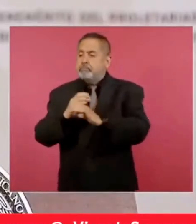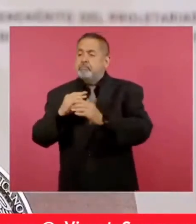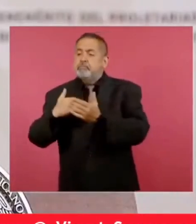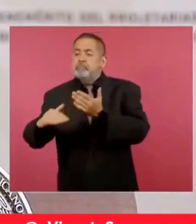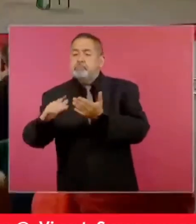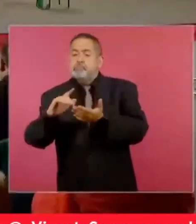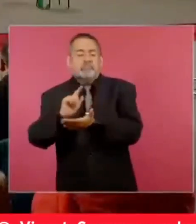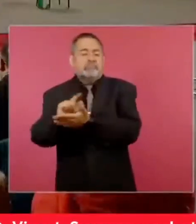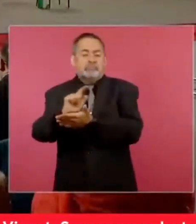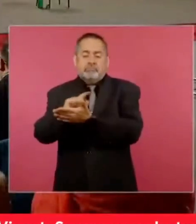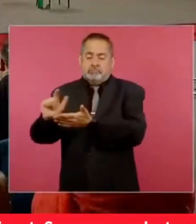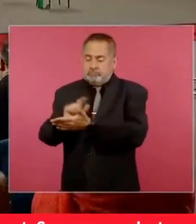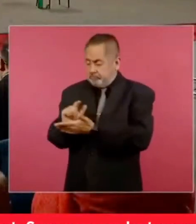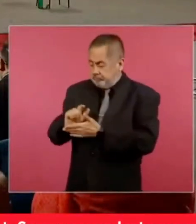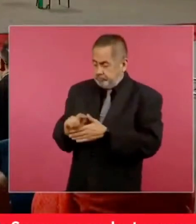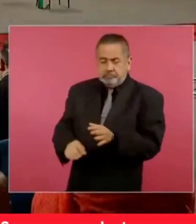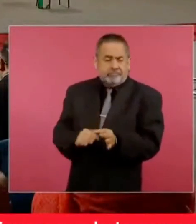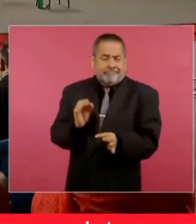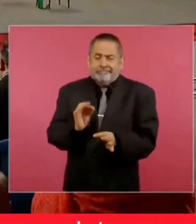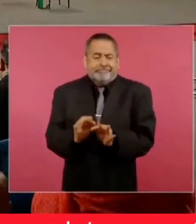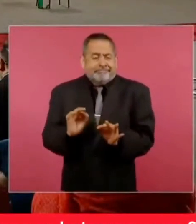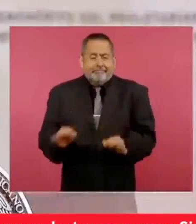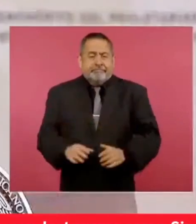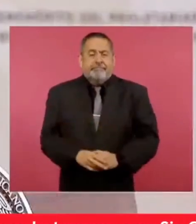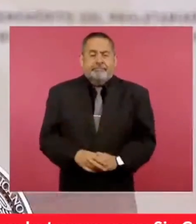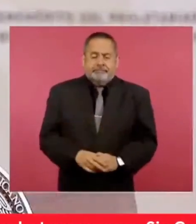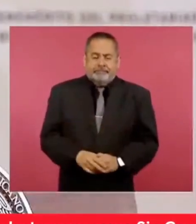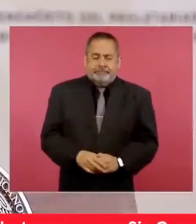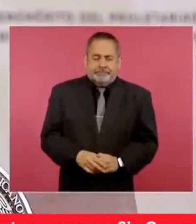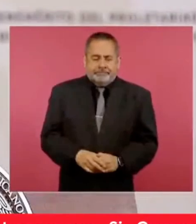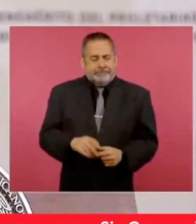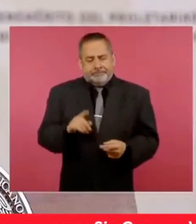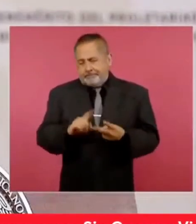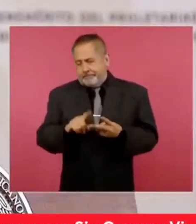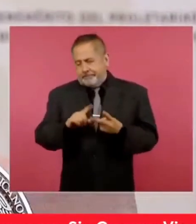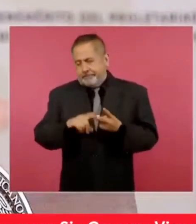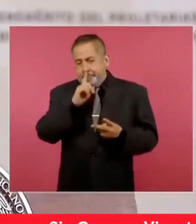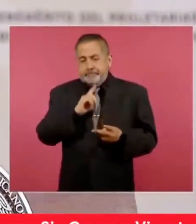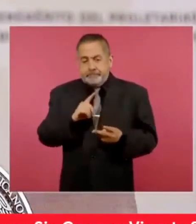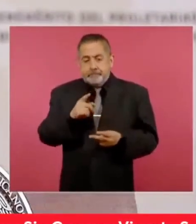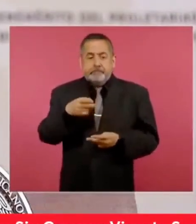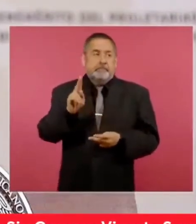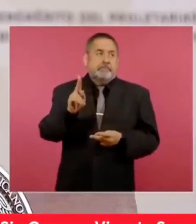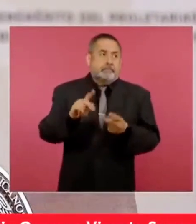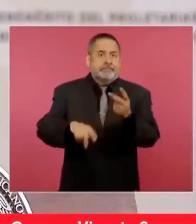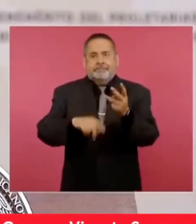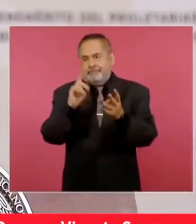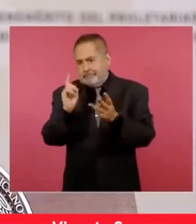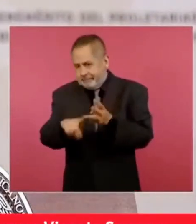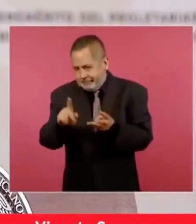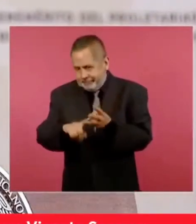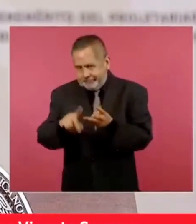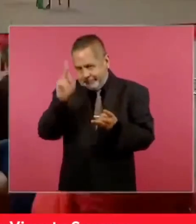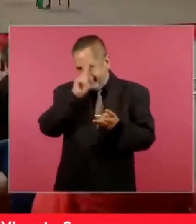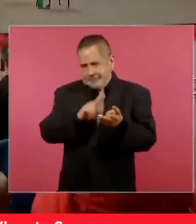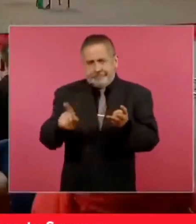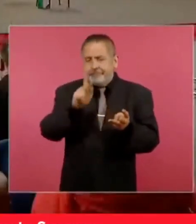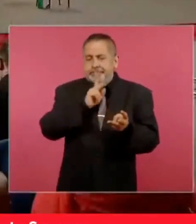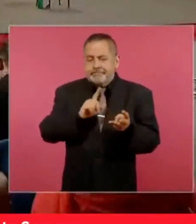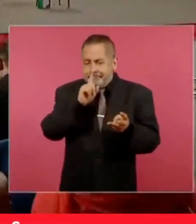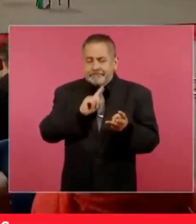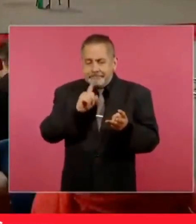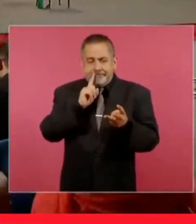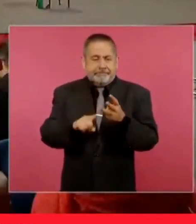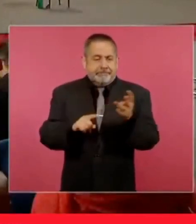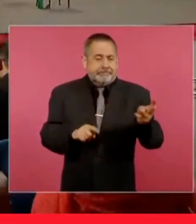colonias afectadas. Esta es la segunda mentira, pero hubo una más. La tercera,